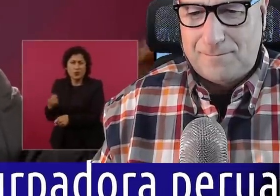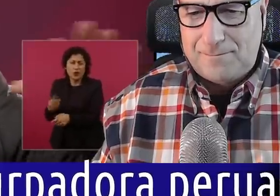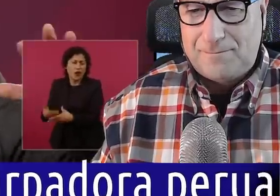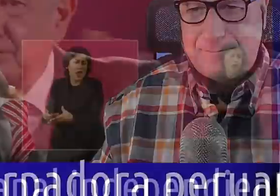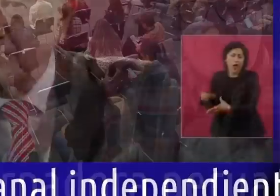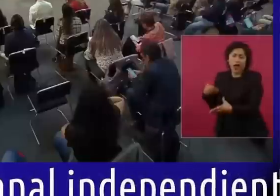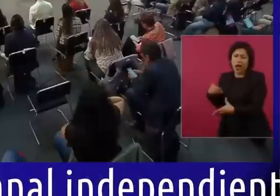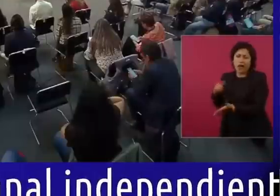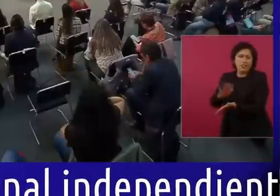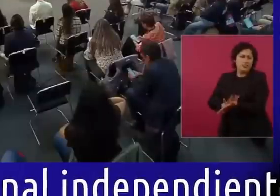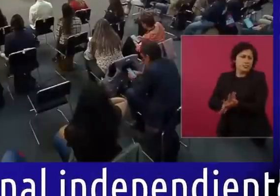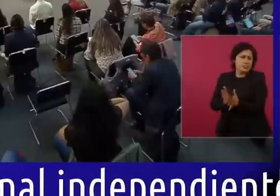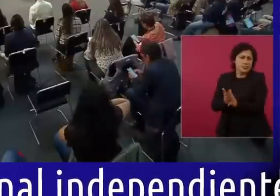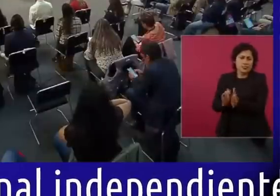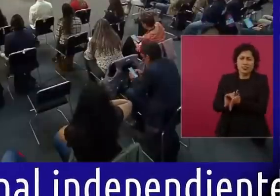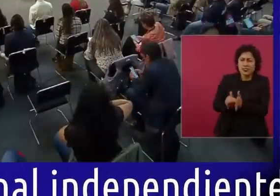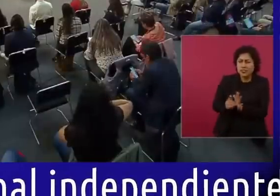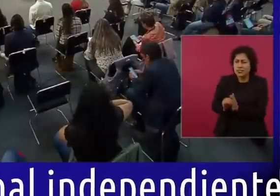de la mafia del poder.